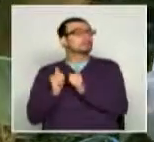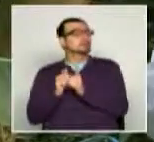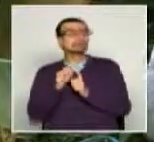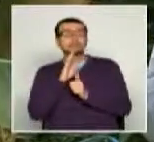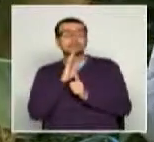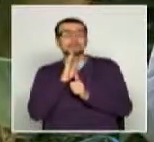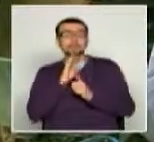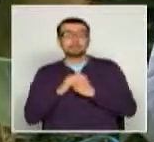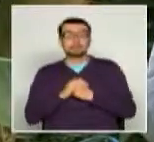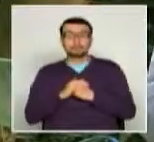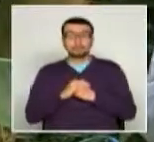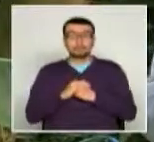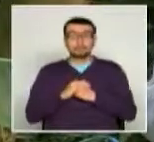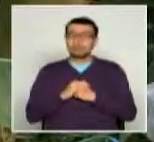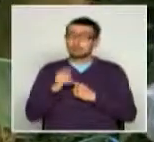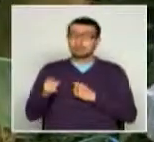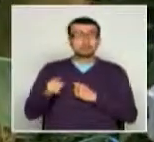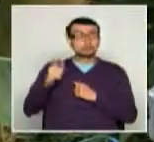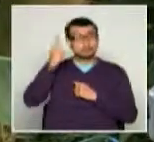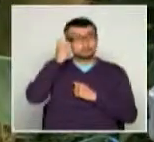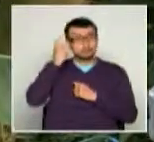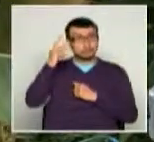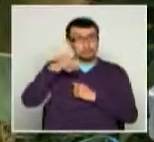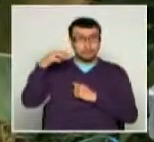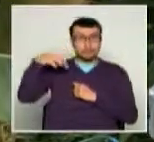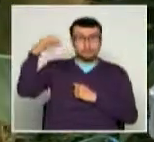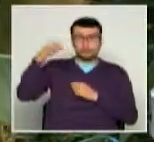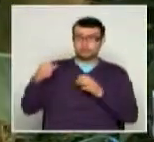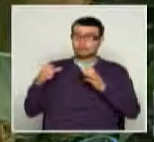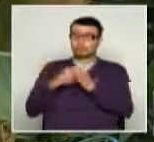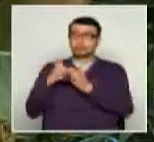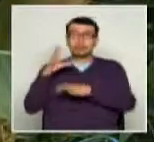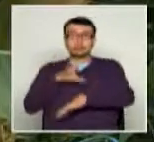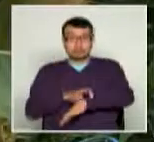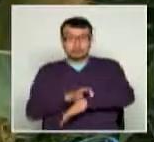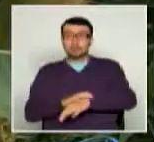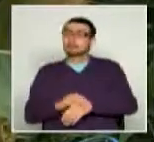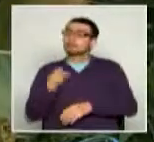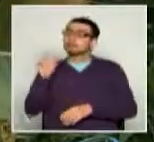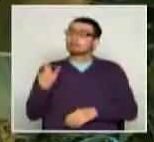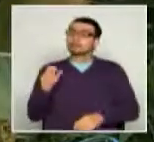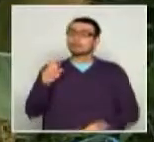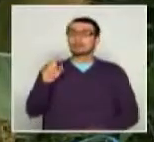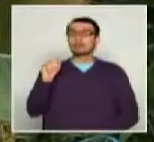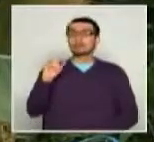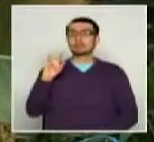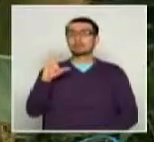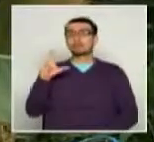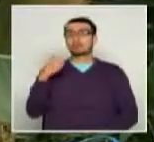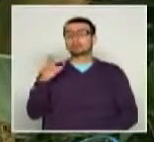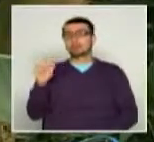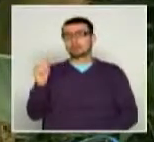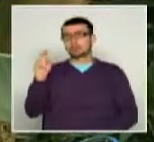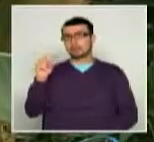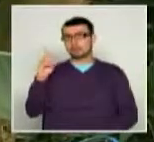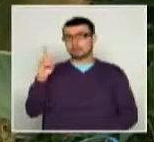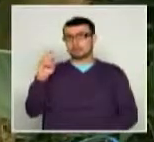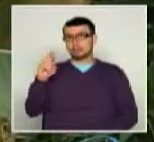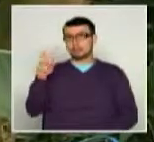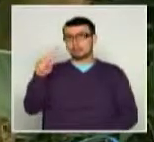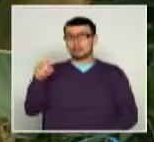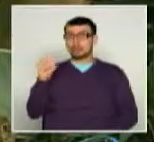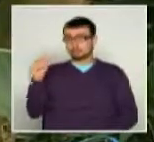de profesionales de nuestro parque médico. Estaremos con Raúl Andrés, que ustedes lo han visto haciendo, conmigo